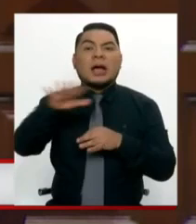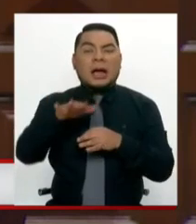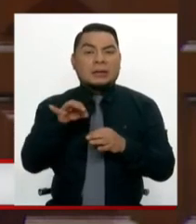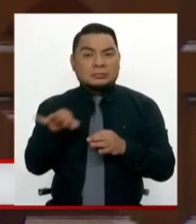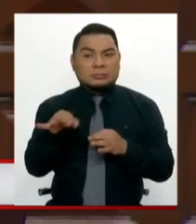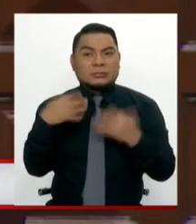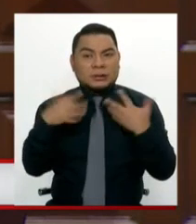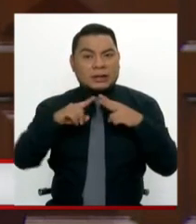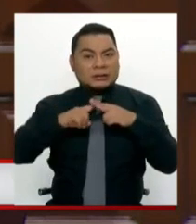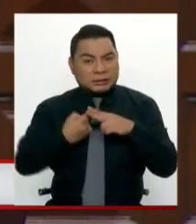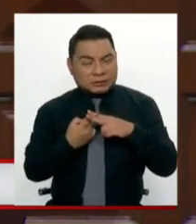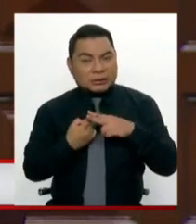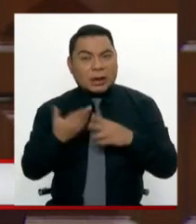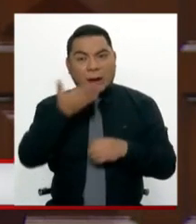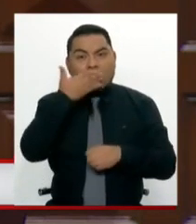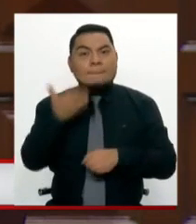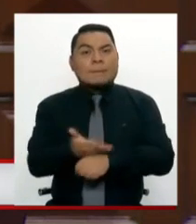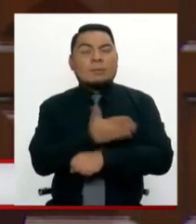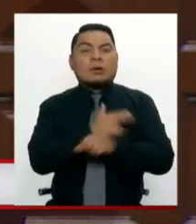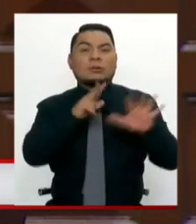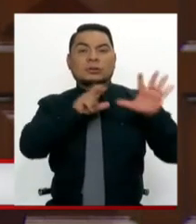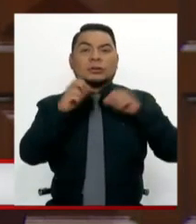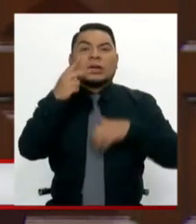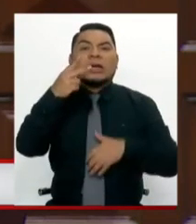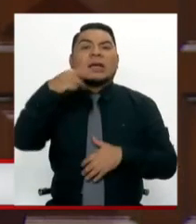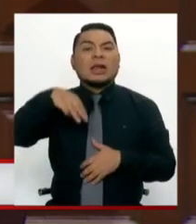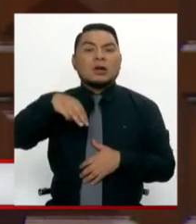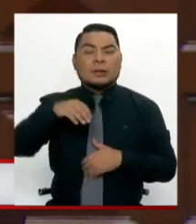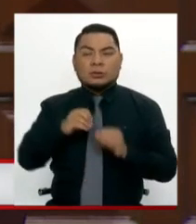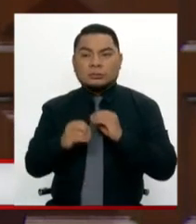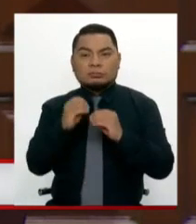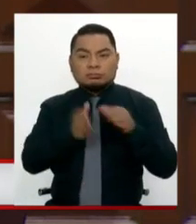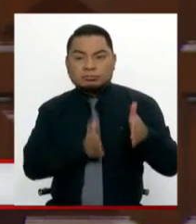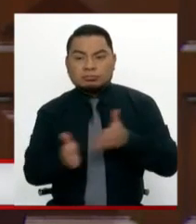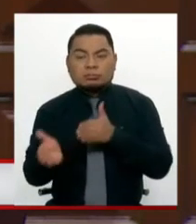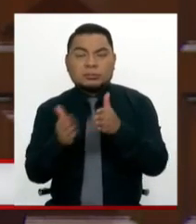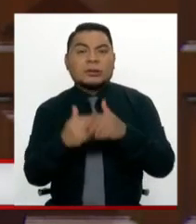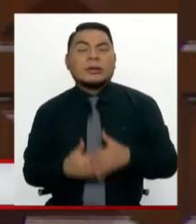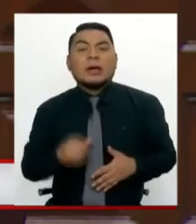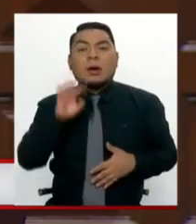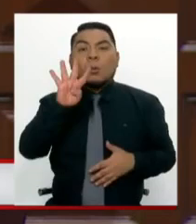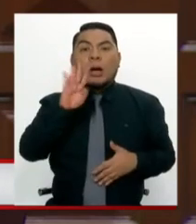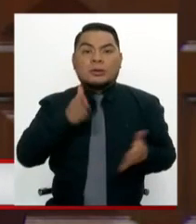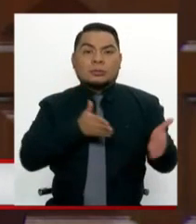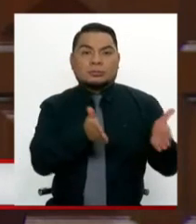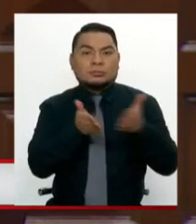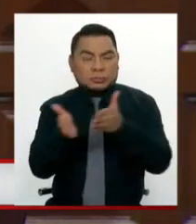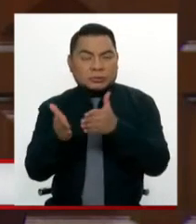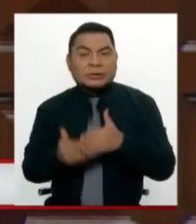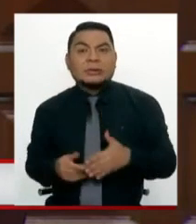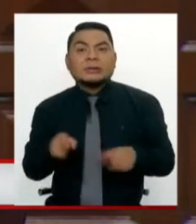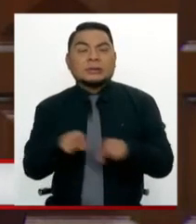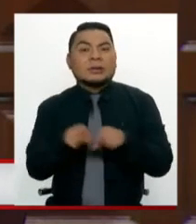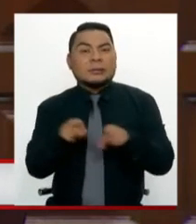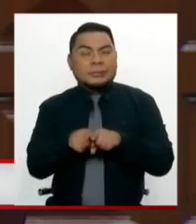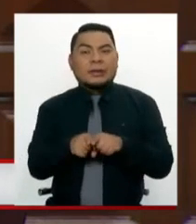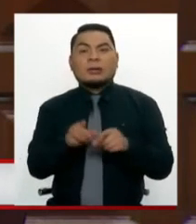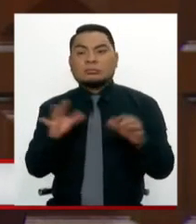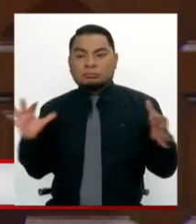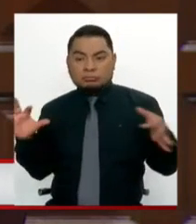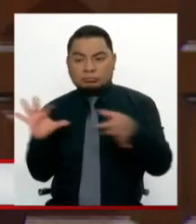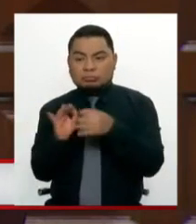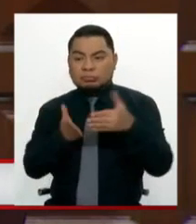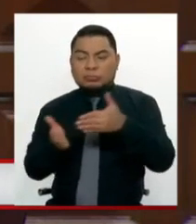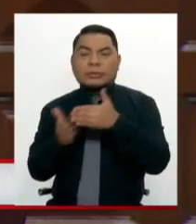se ha iniciado el mejoramiento de 800 kilómetros en cuatro corredores viales alimentadores con